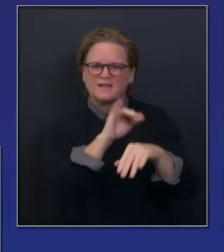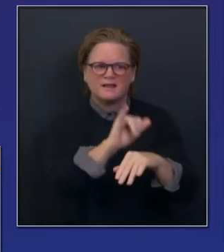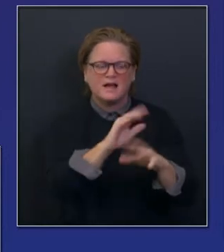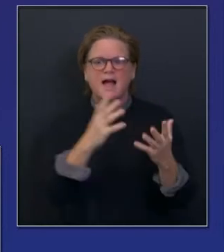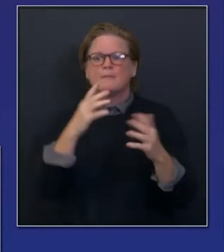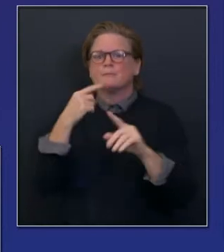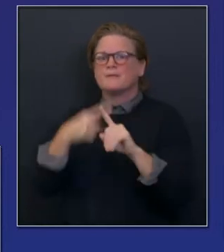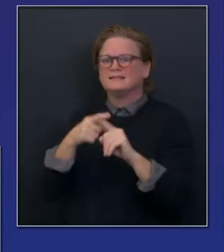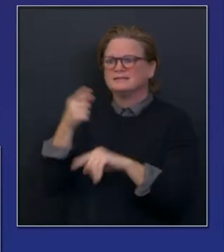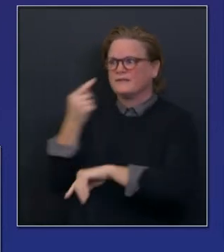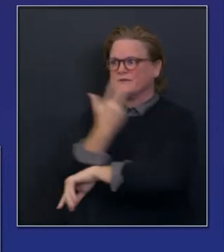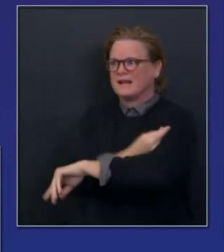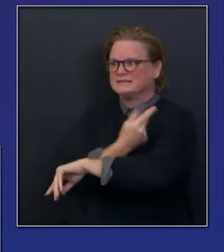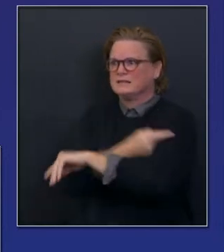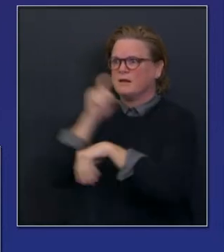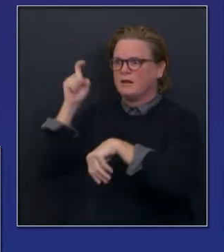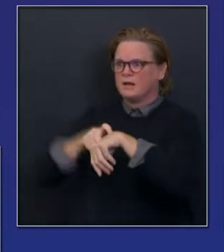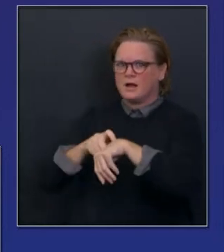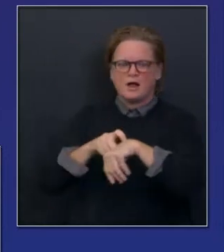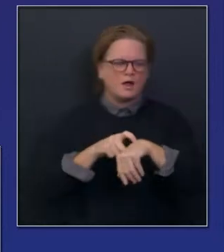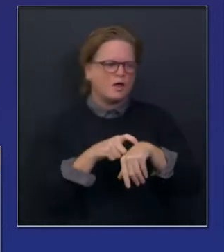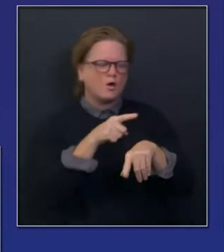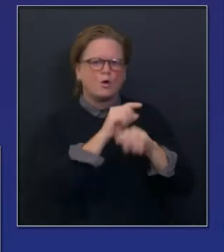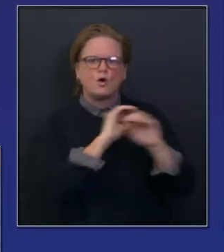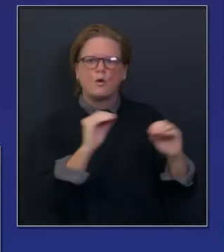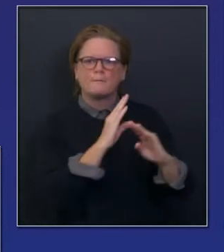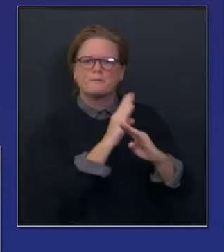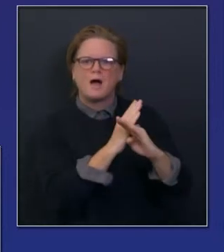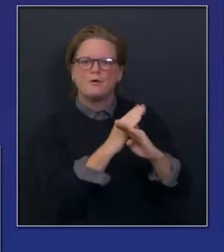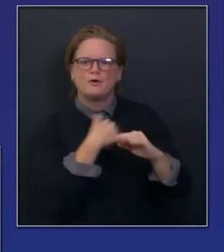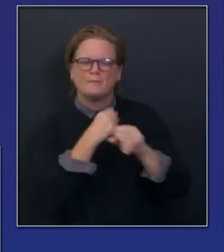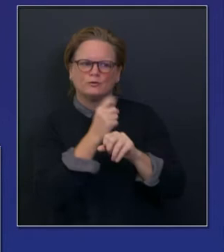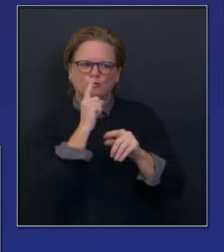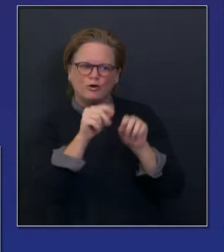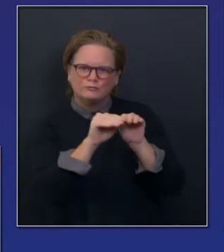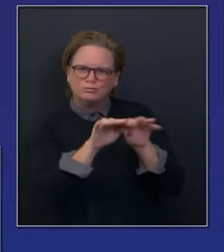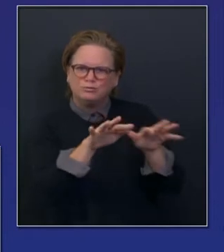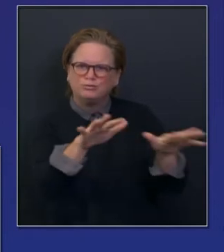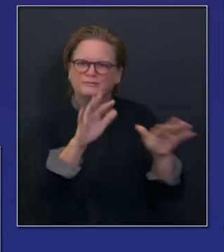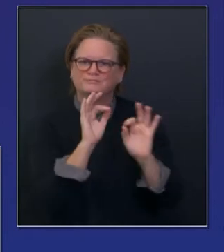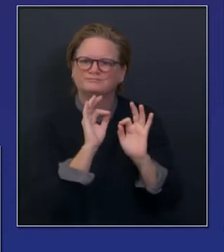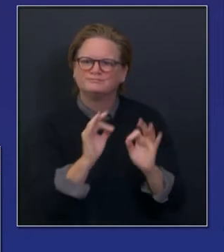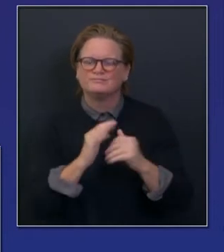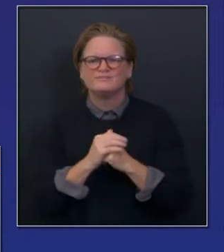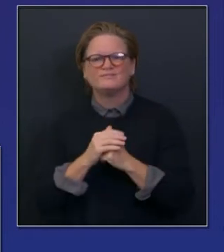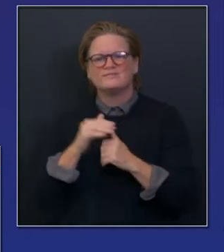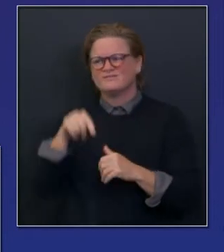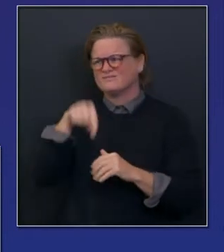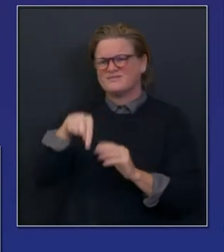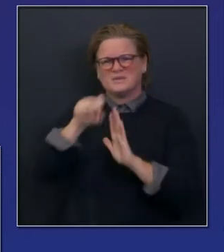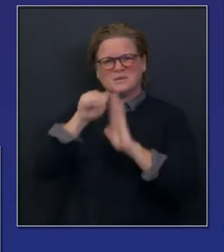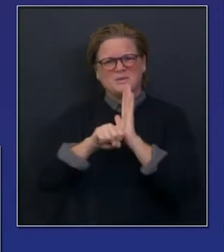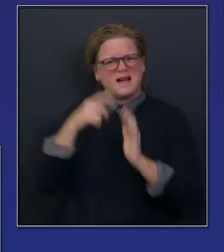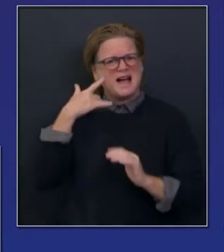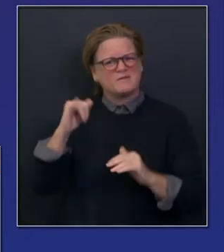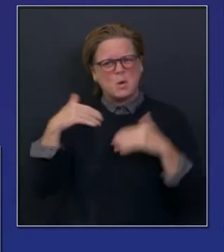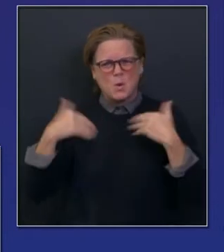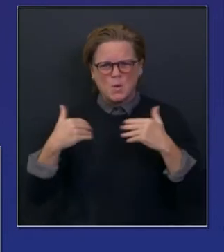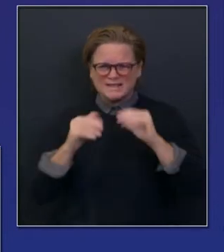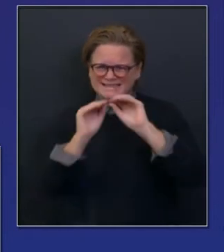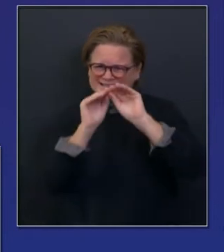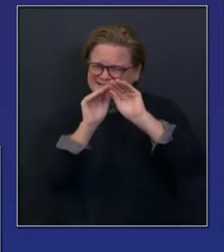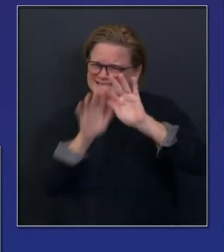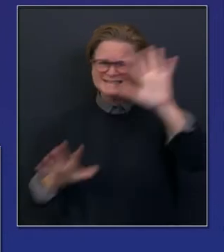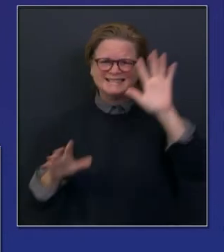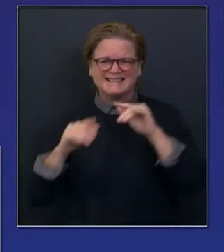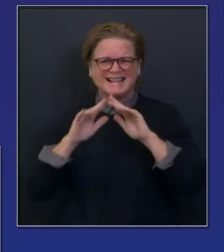vacuna. Les recordamos a todos que nuestro estado es el más diverso en la democracia más diversa del mundo. 27% de nuestro